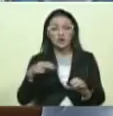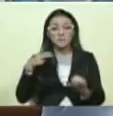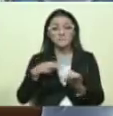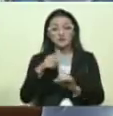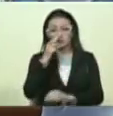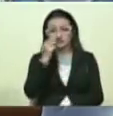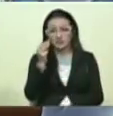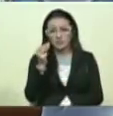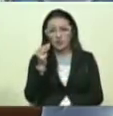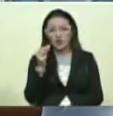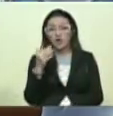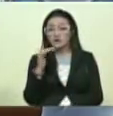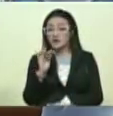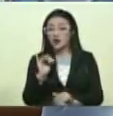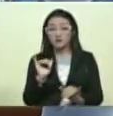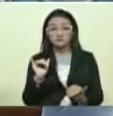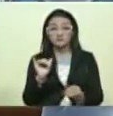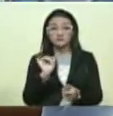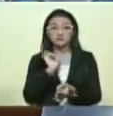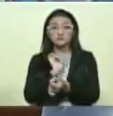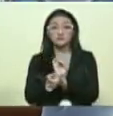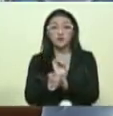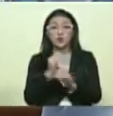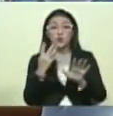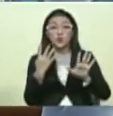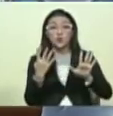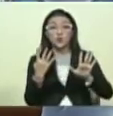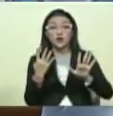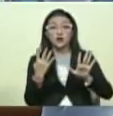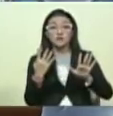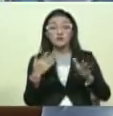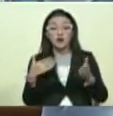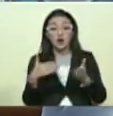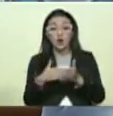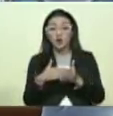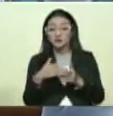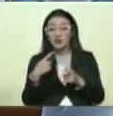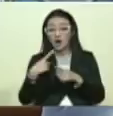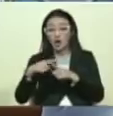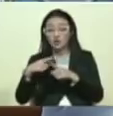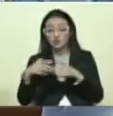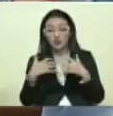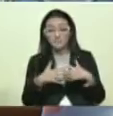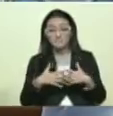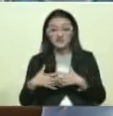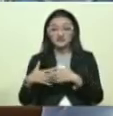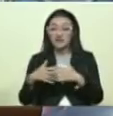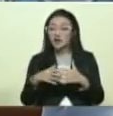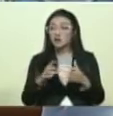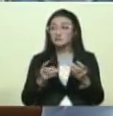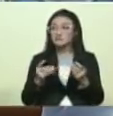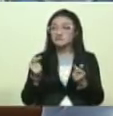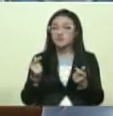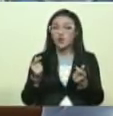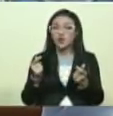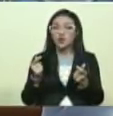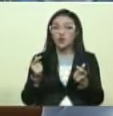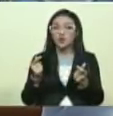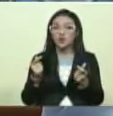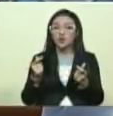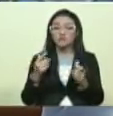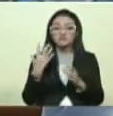ya 9 detenidos, y las órdenes de aprehensión contra varios empresarios que se encuentran prófugos de la justicia,